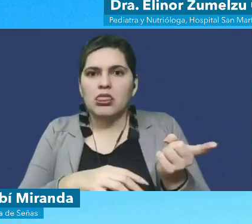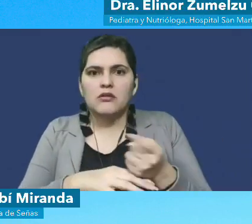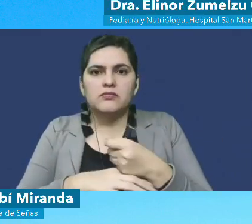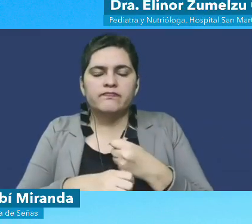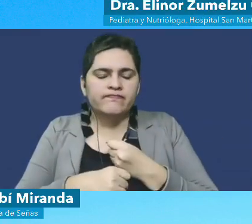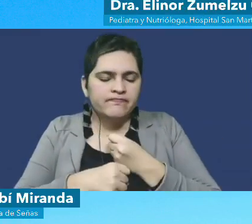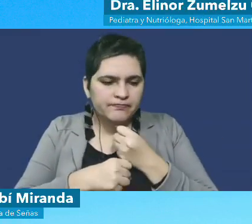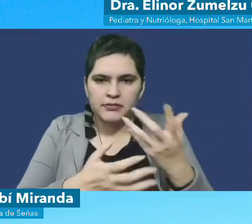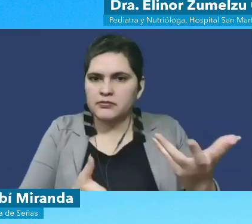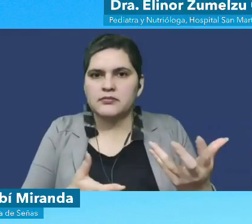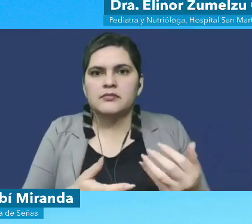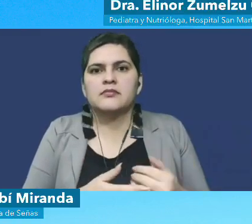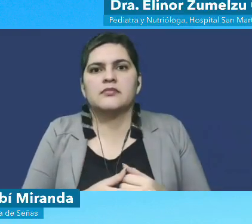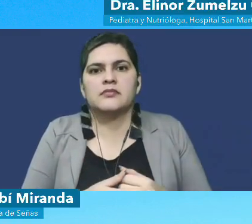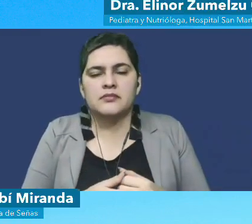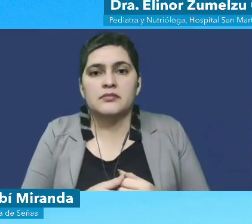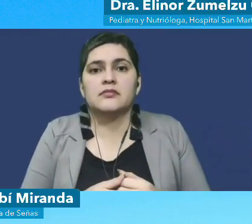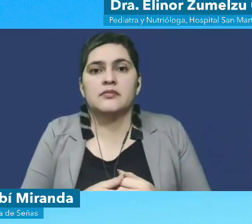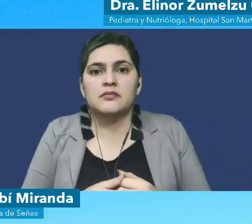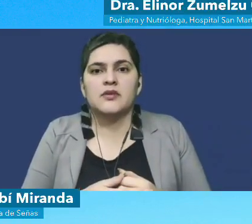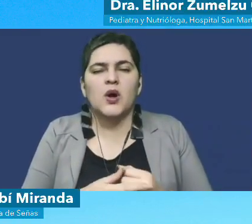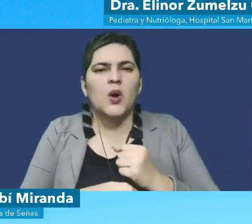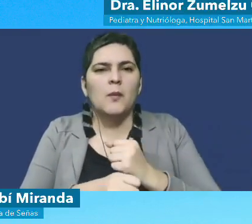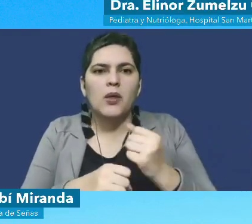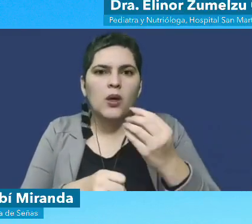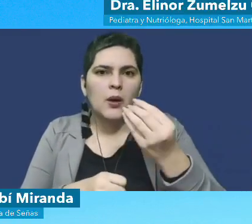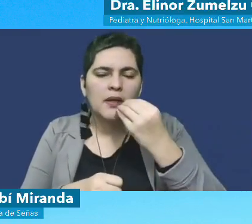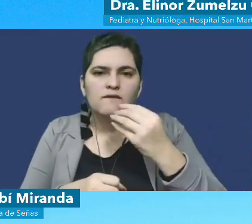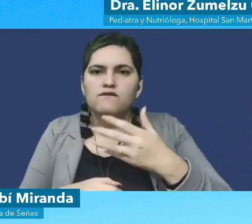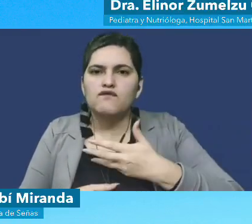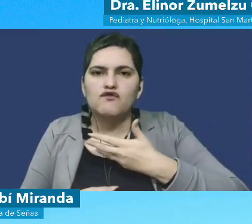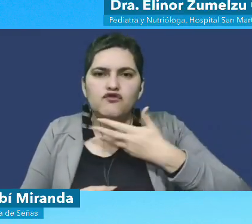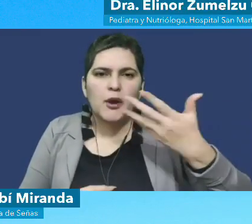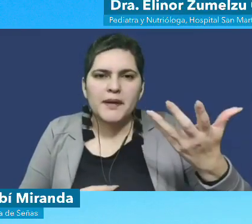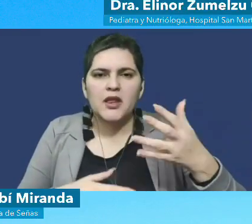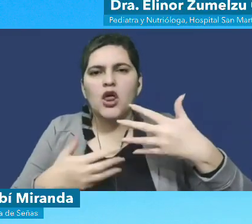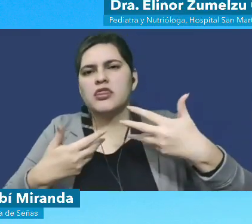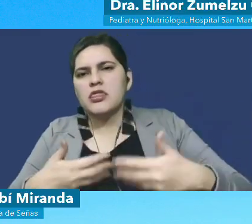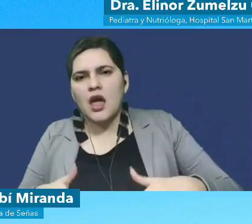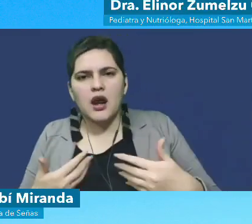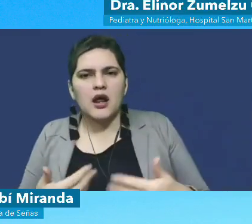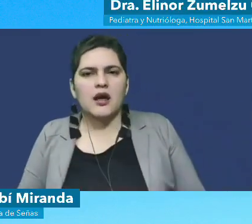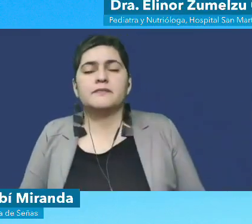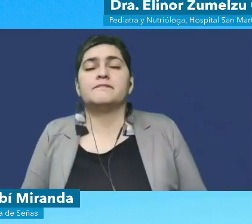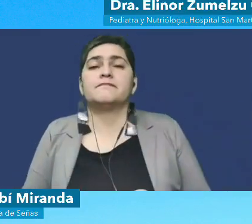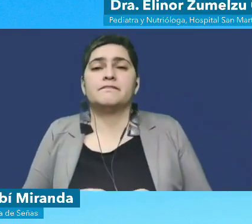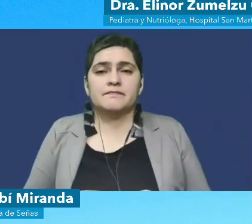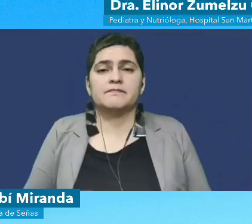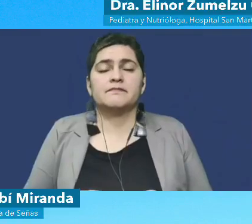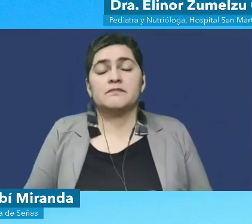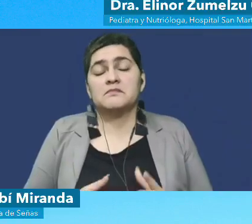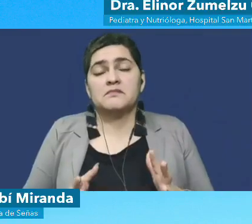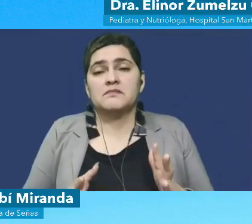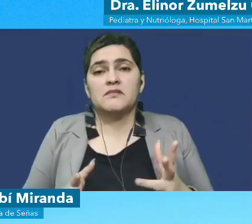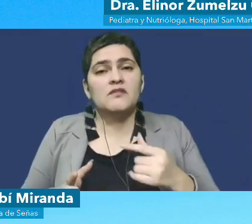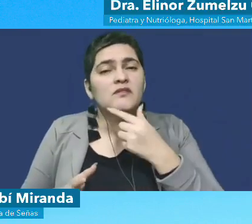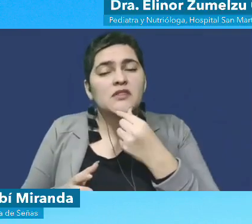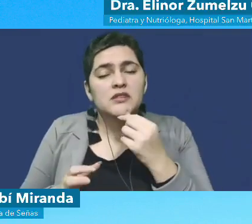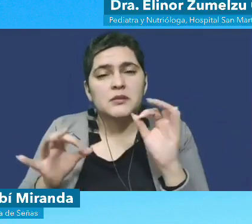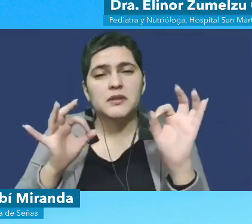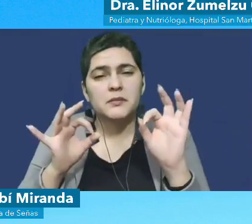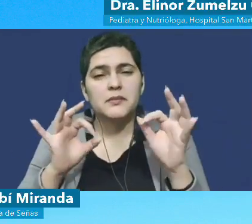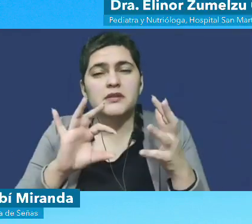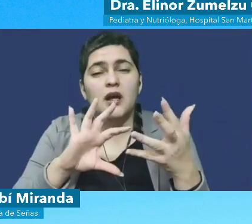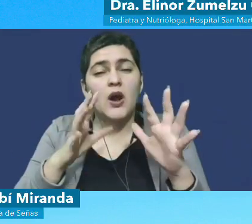pude digerir, el vómito o la diarrea, como dicho en forma simple, ¿no es cierto? Pero eso no es una alergia, sino que